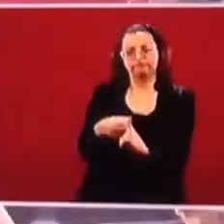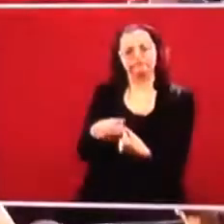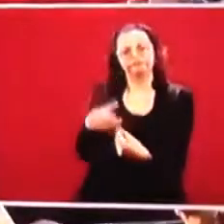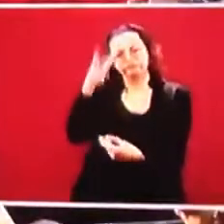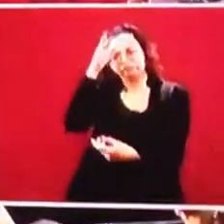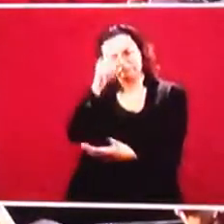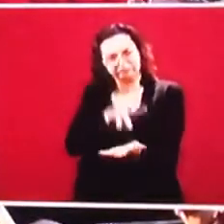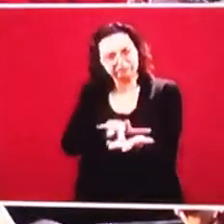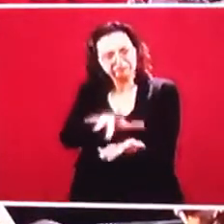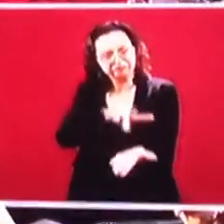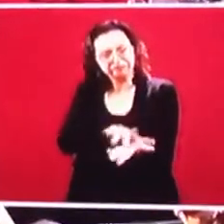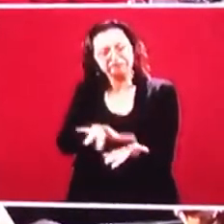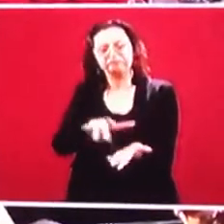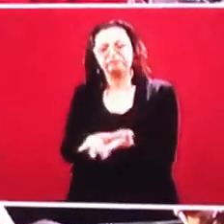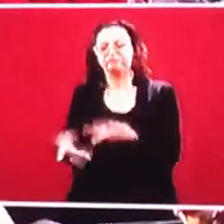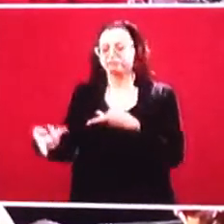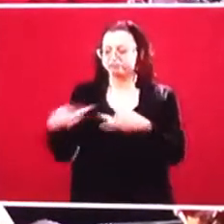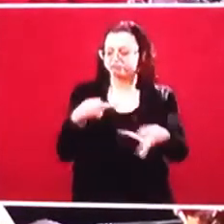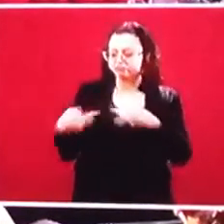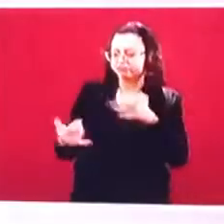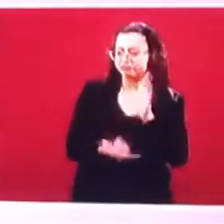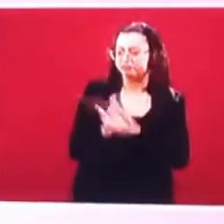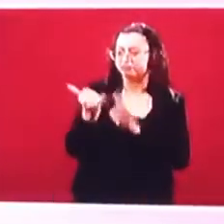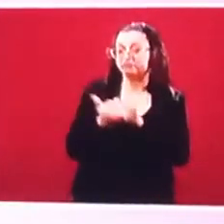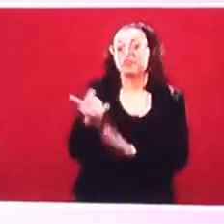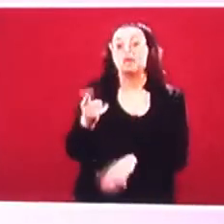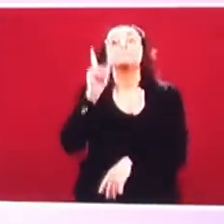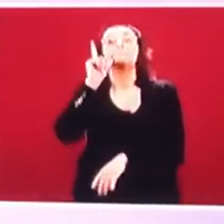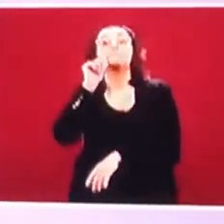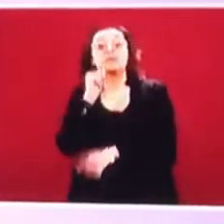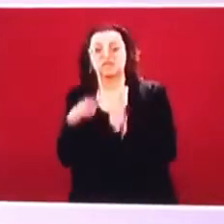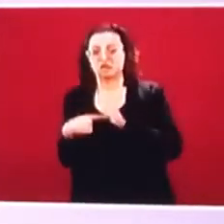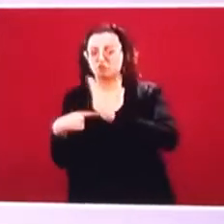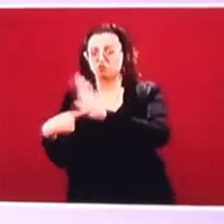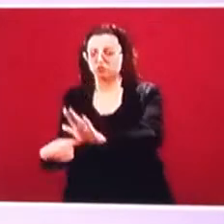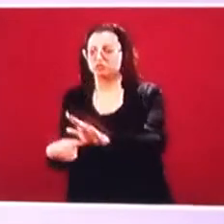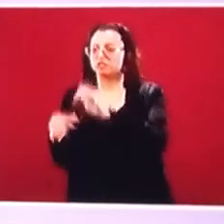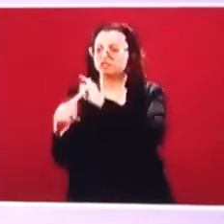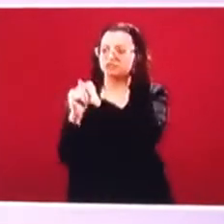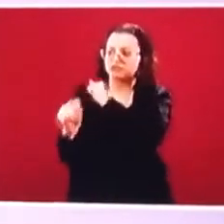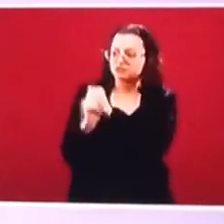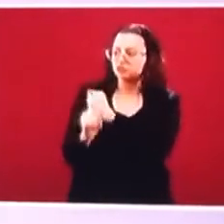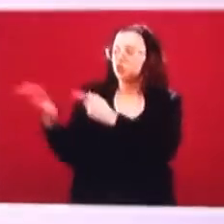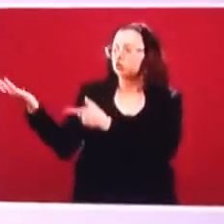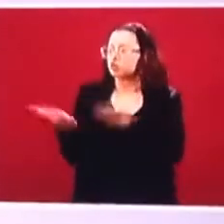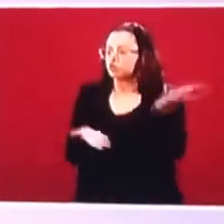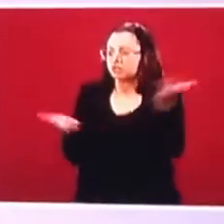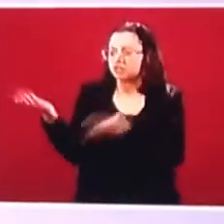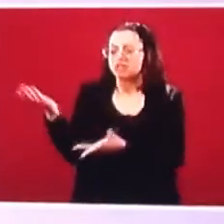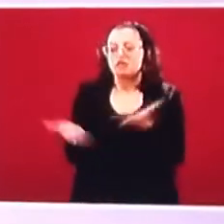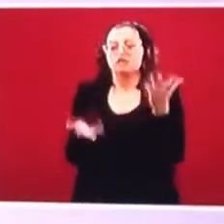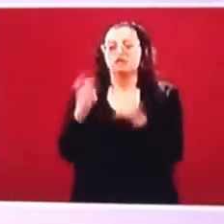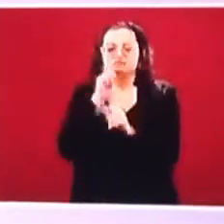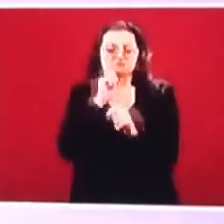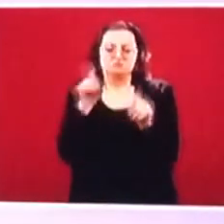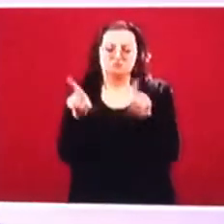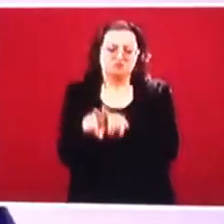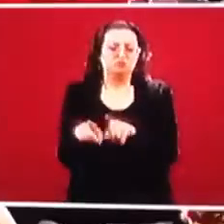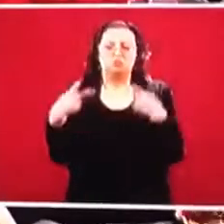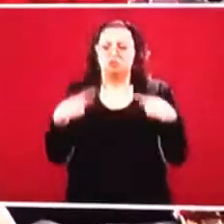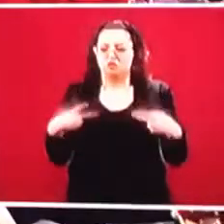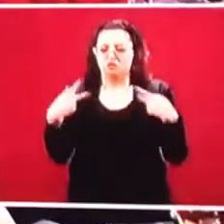caigan estos frutos podridos que fueron aceptados en Morena y que ahí están haciendo lo que mejor saben